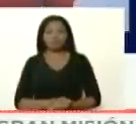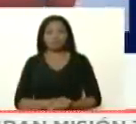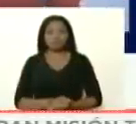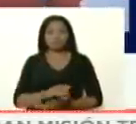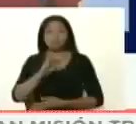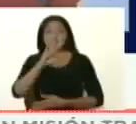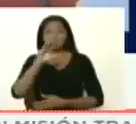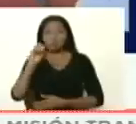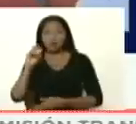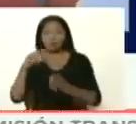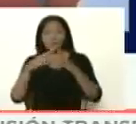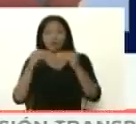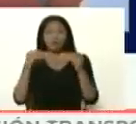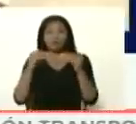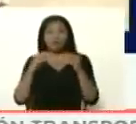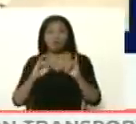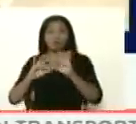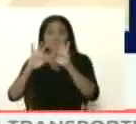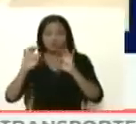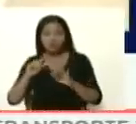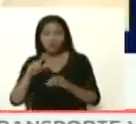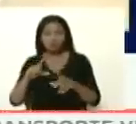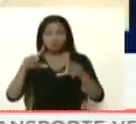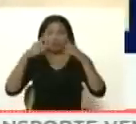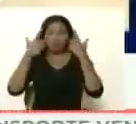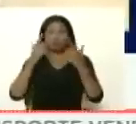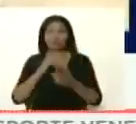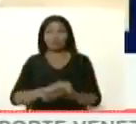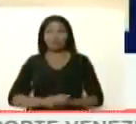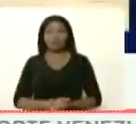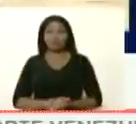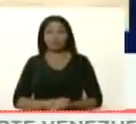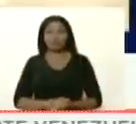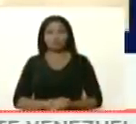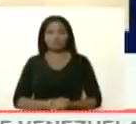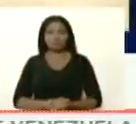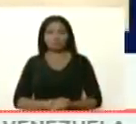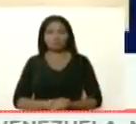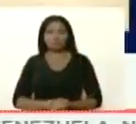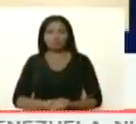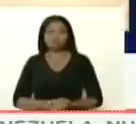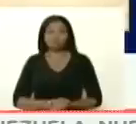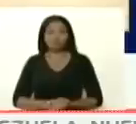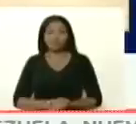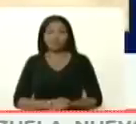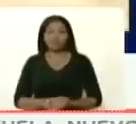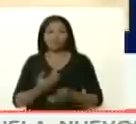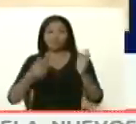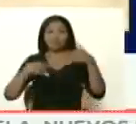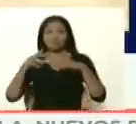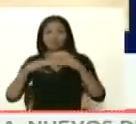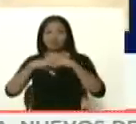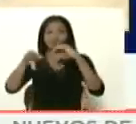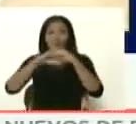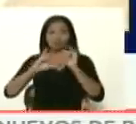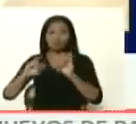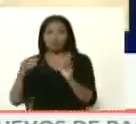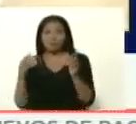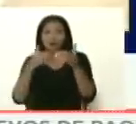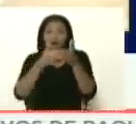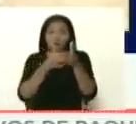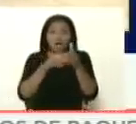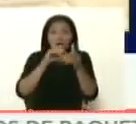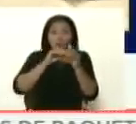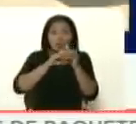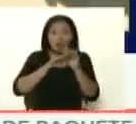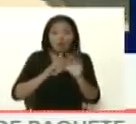50 para toda la ruta de La Guaira. Y bueno, tenemos ahí un número de 13 autobuses para la reserva, para